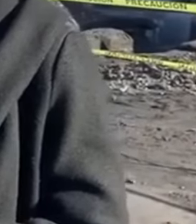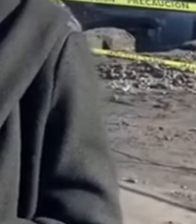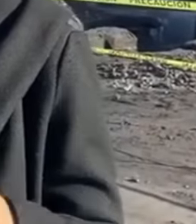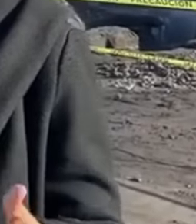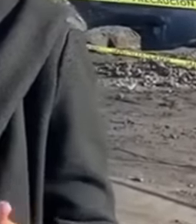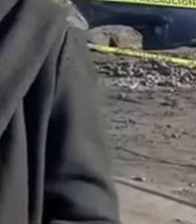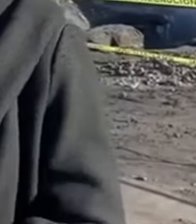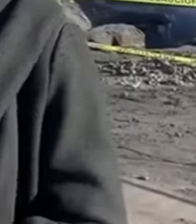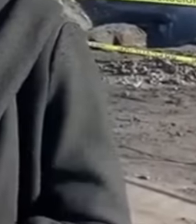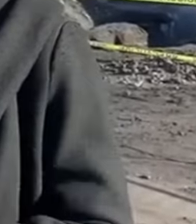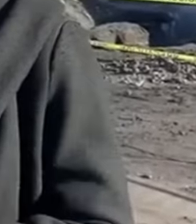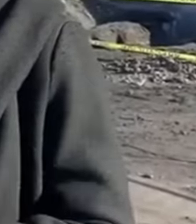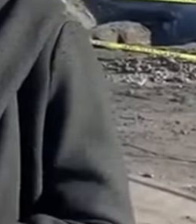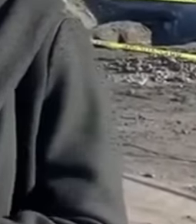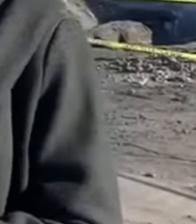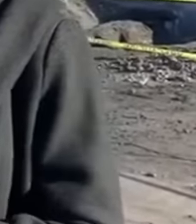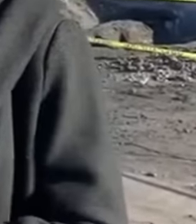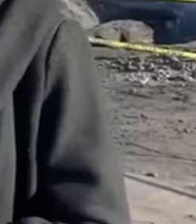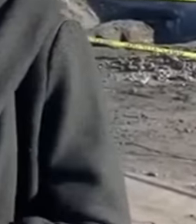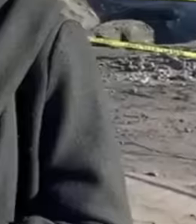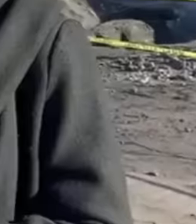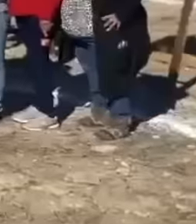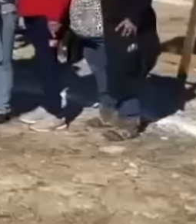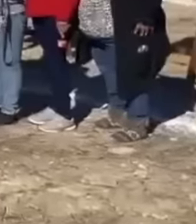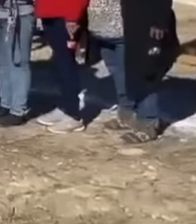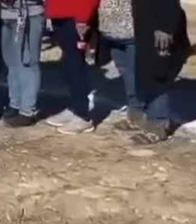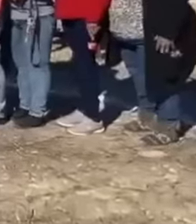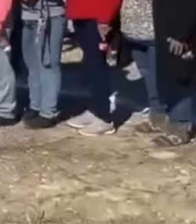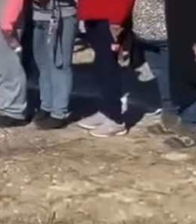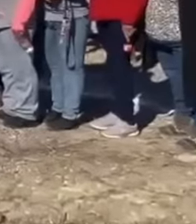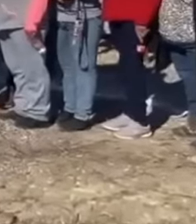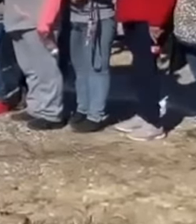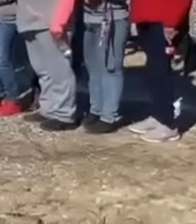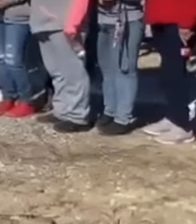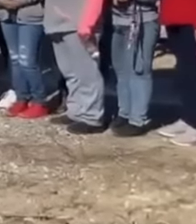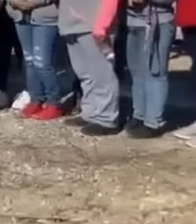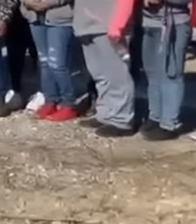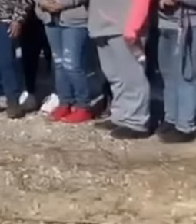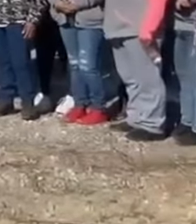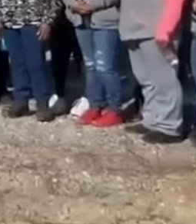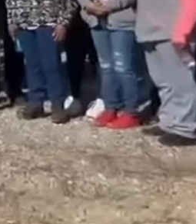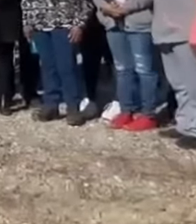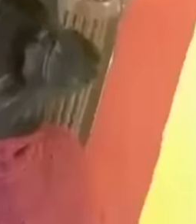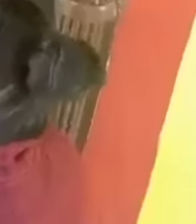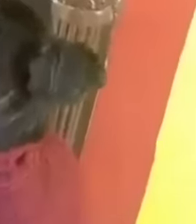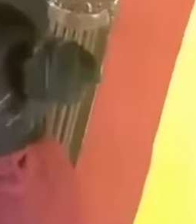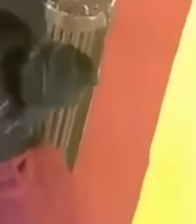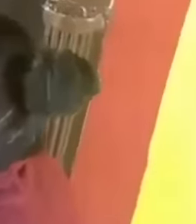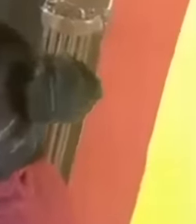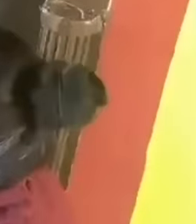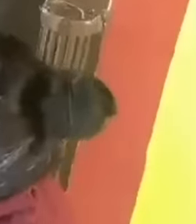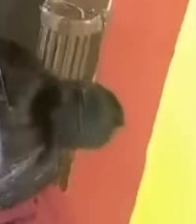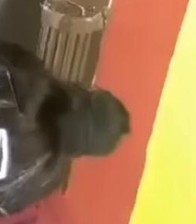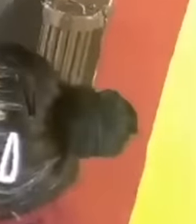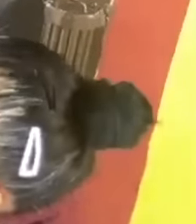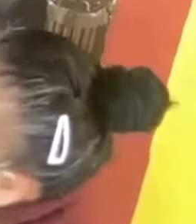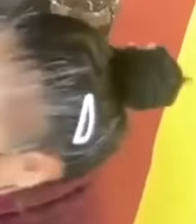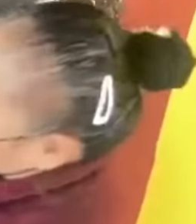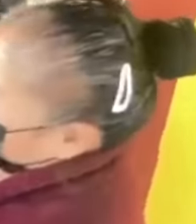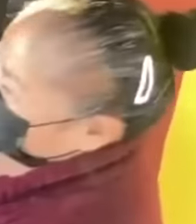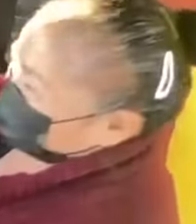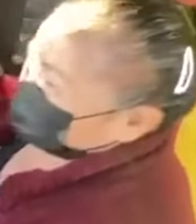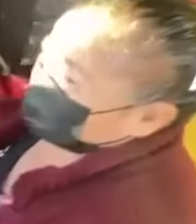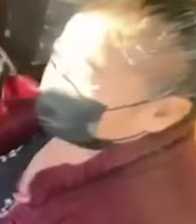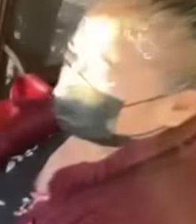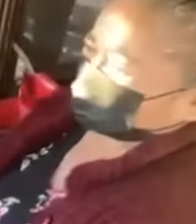que nos recuerde a los 65 mineros de esta región y también para toda la